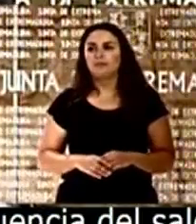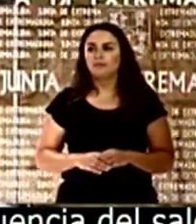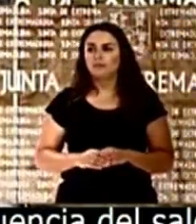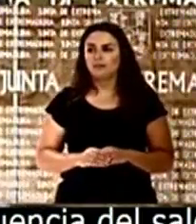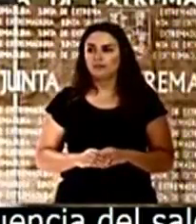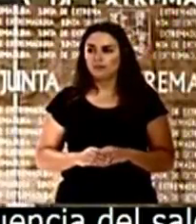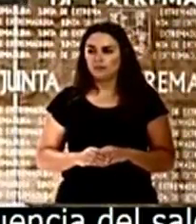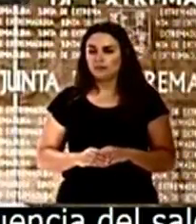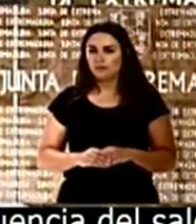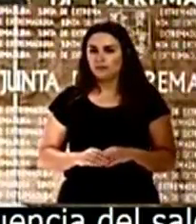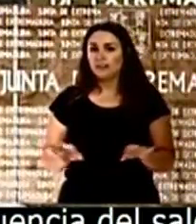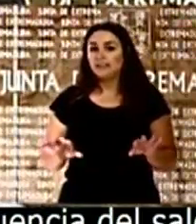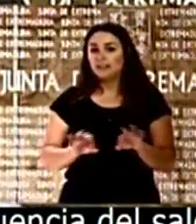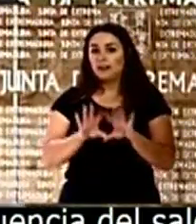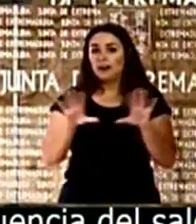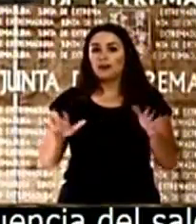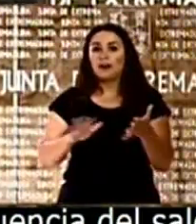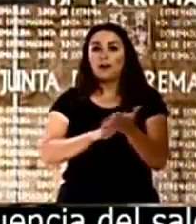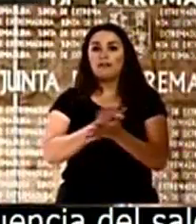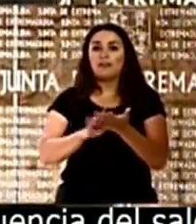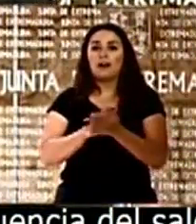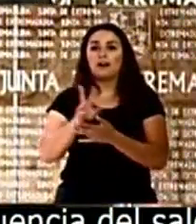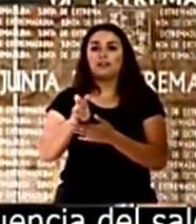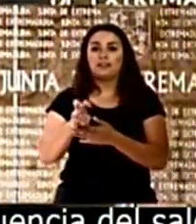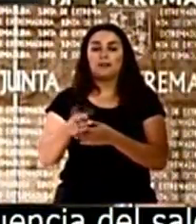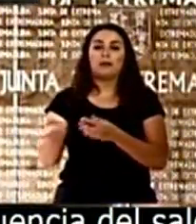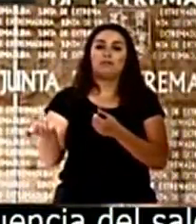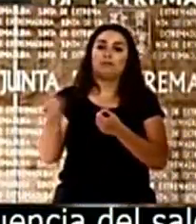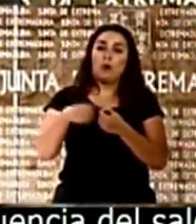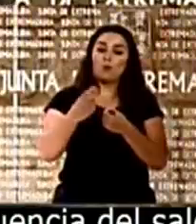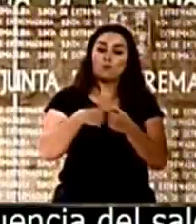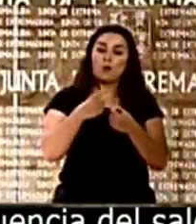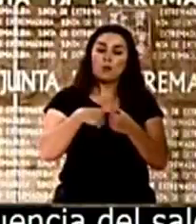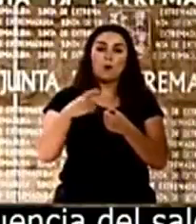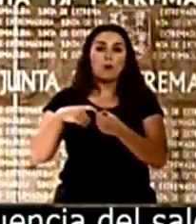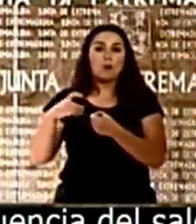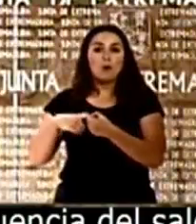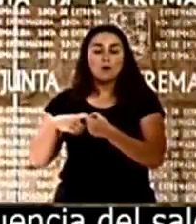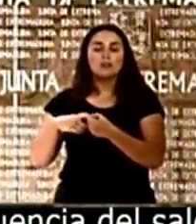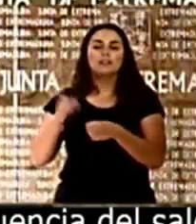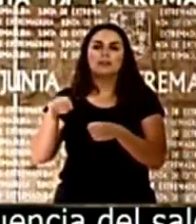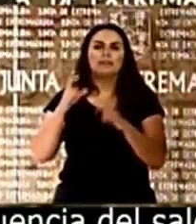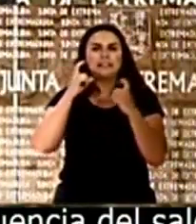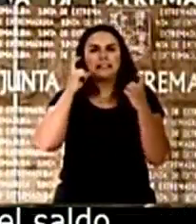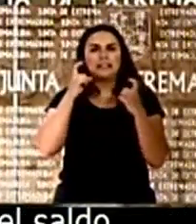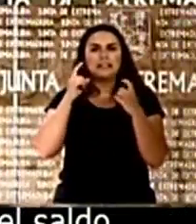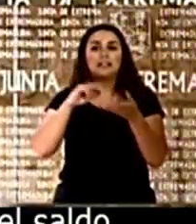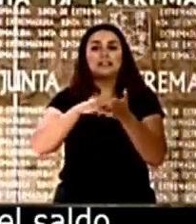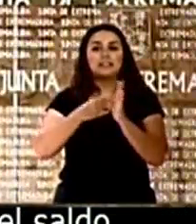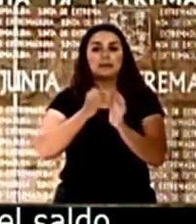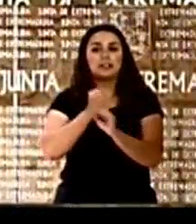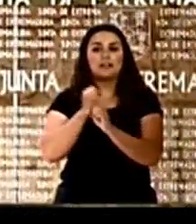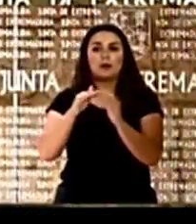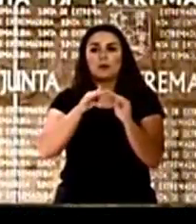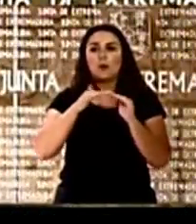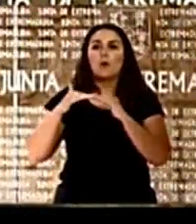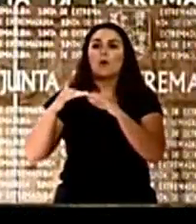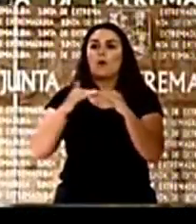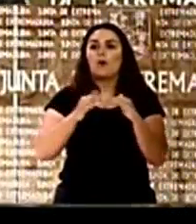Lógicamente, hablar de demografía es tener en cuenta e intentar alinear las metodologías de trabajo y, sobre